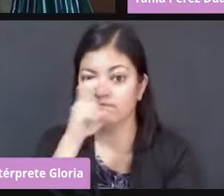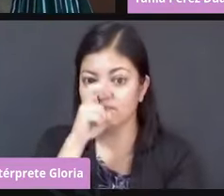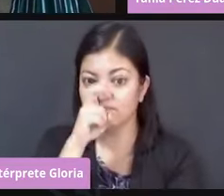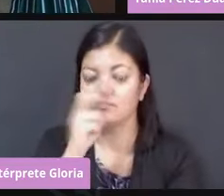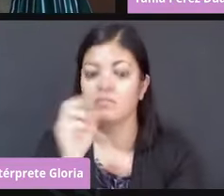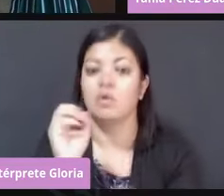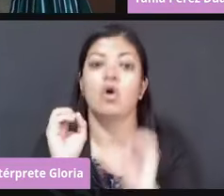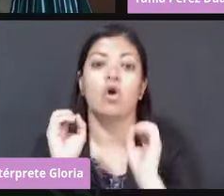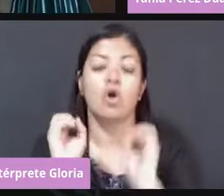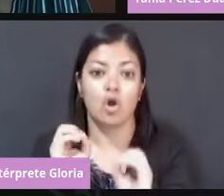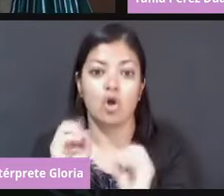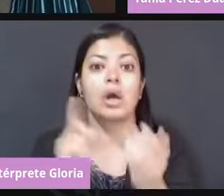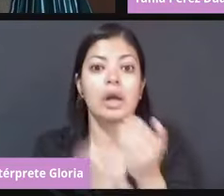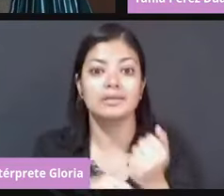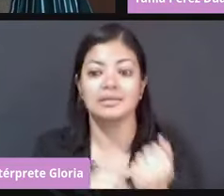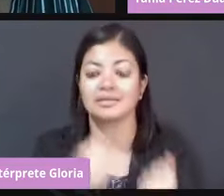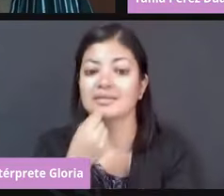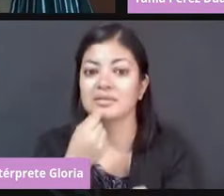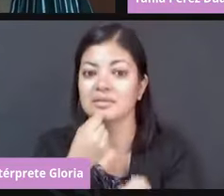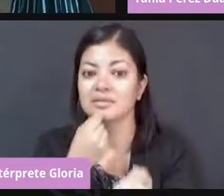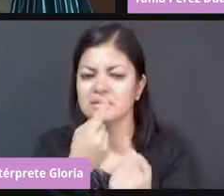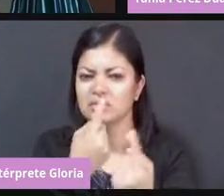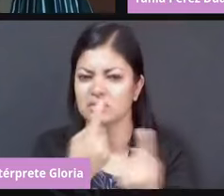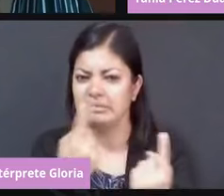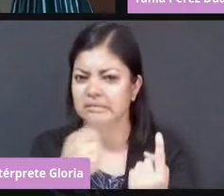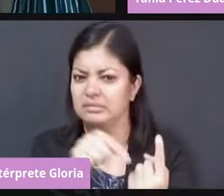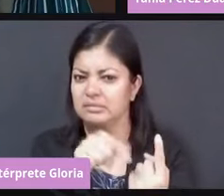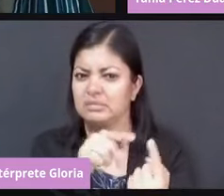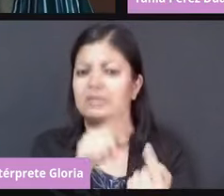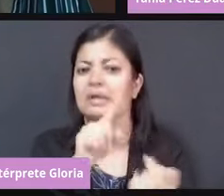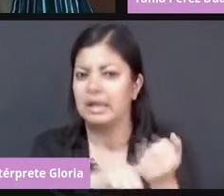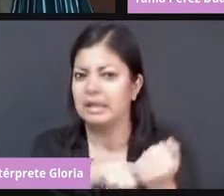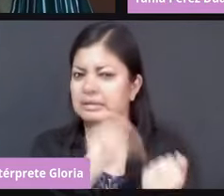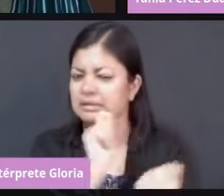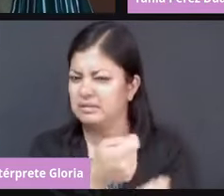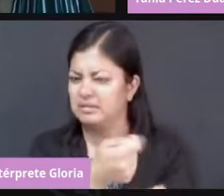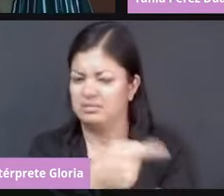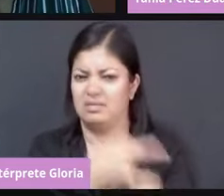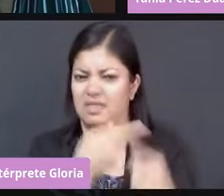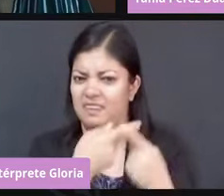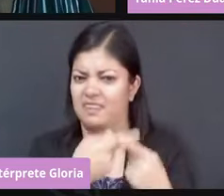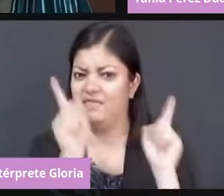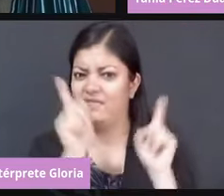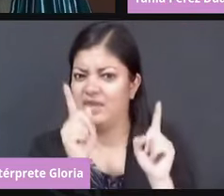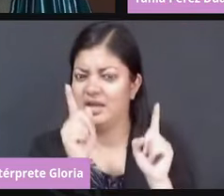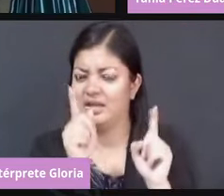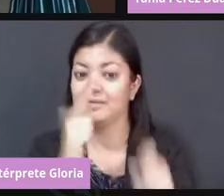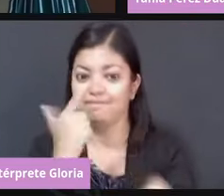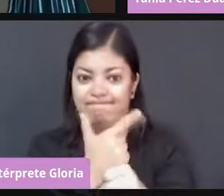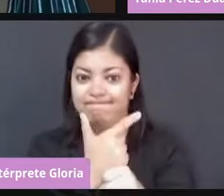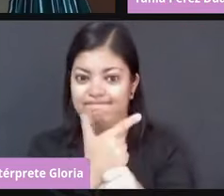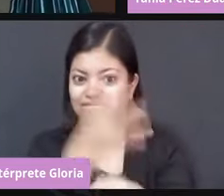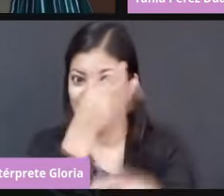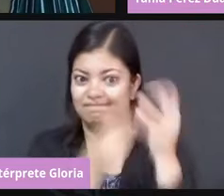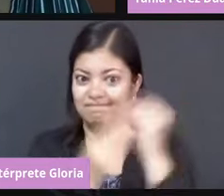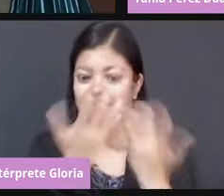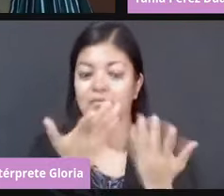que tienen los niños y que es parte de su desarrollo y parte de su aprendizaje. Entonces, no podemos dar